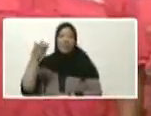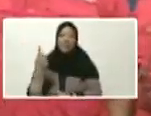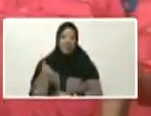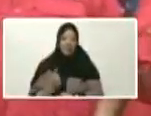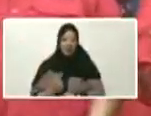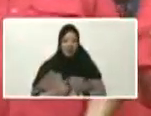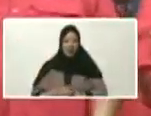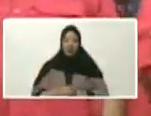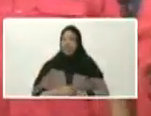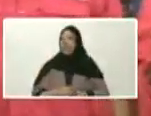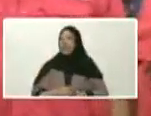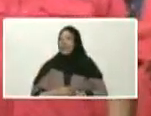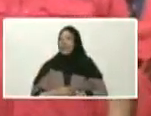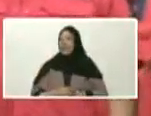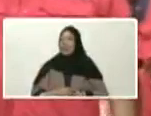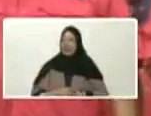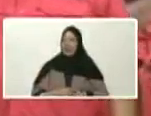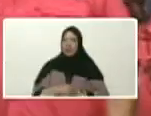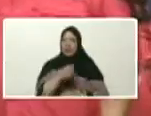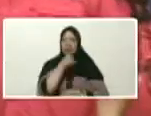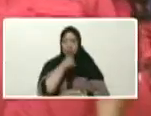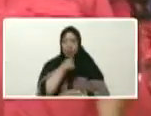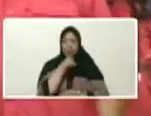rey Pedro Infante.